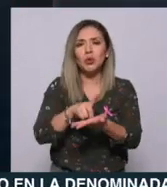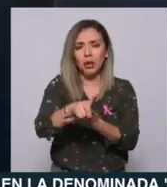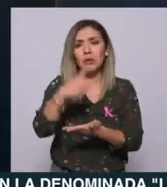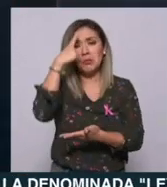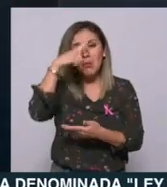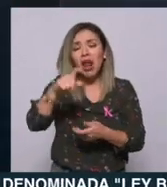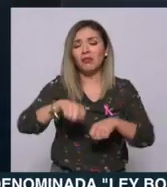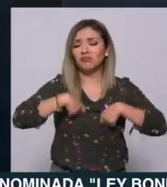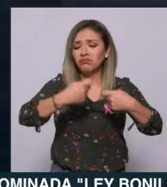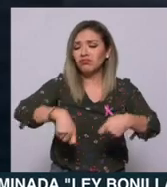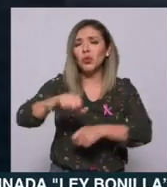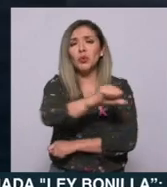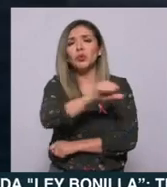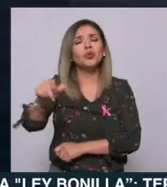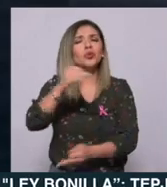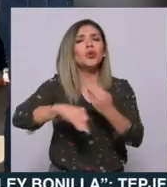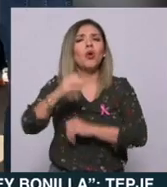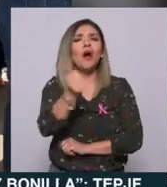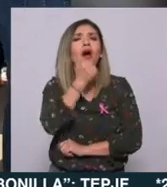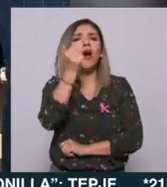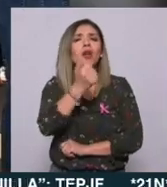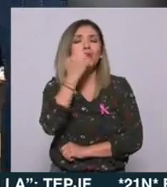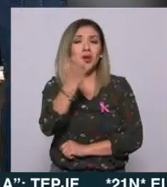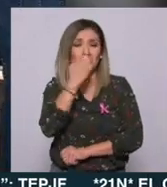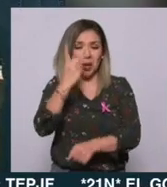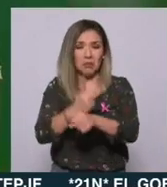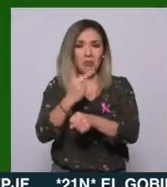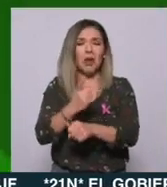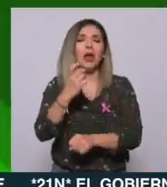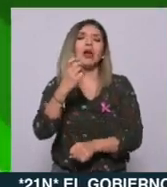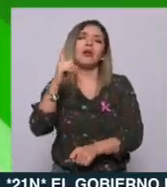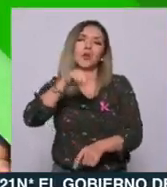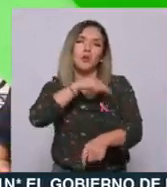cobertura a todos los alumnos de escuelas primarias en Iztapalapa.